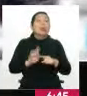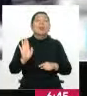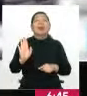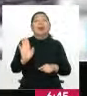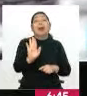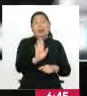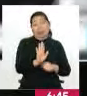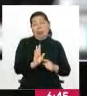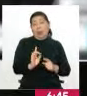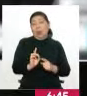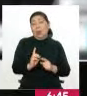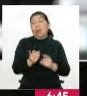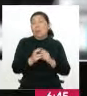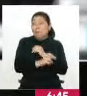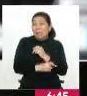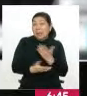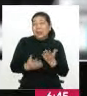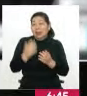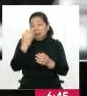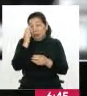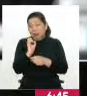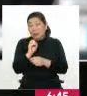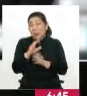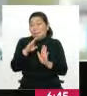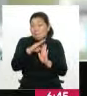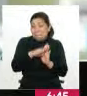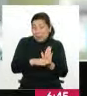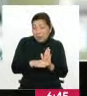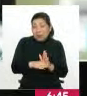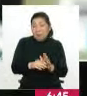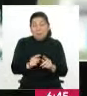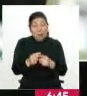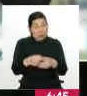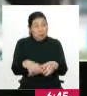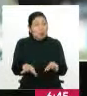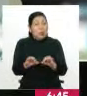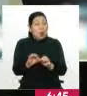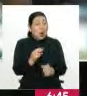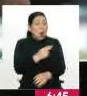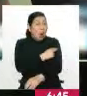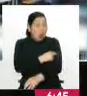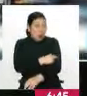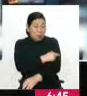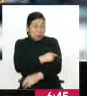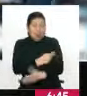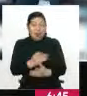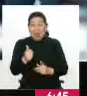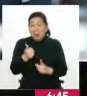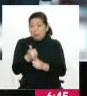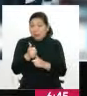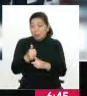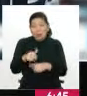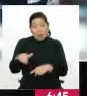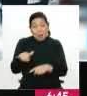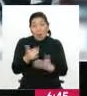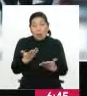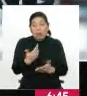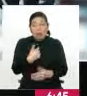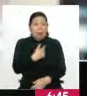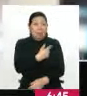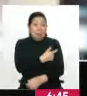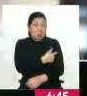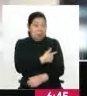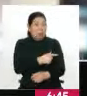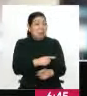contexto. Si estamos en un país en donde los contagios han disminuido de forma importante, las hospitalizaciones en el mismo ritmo y tiene una